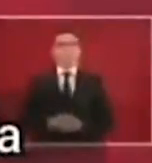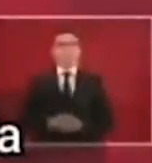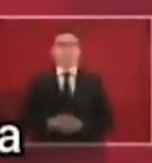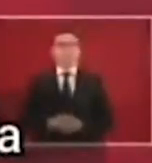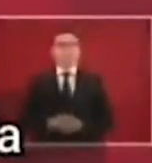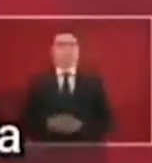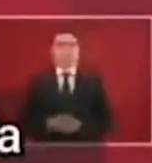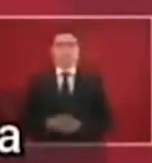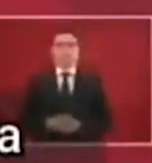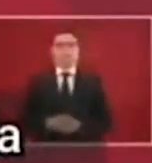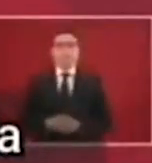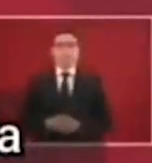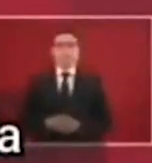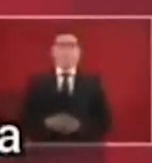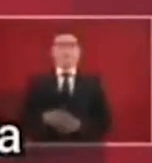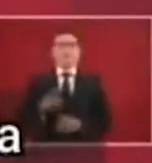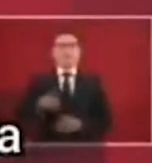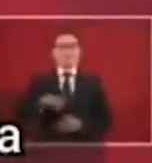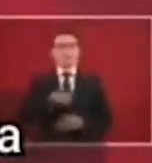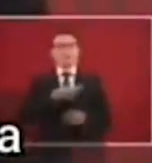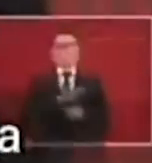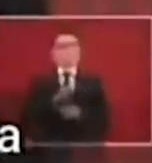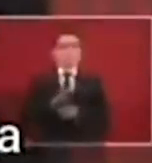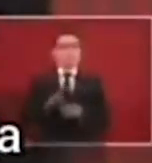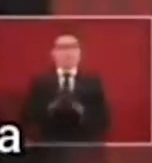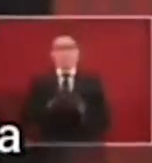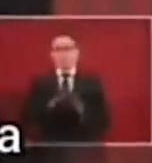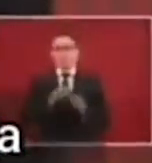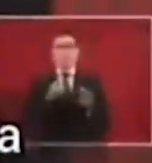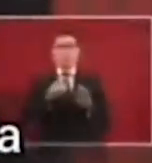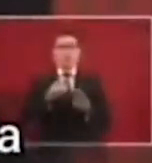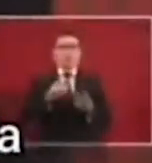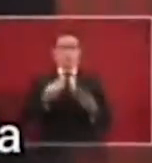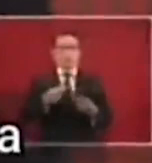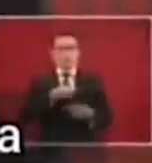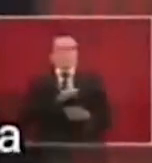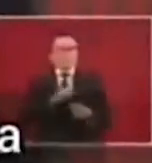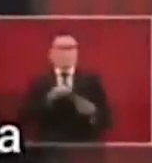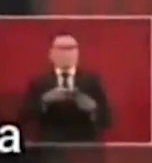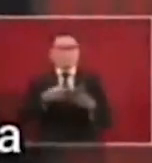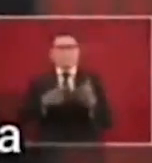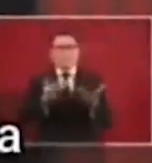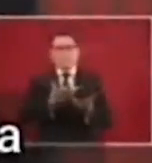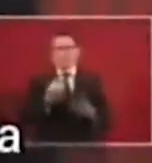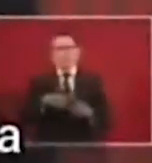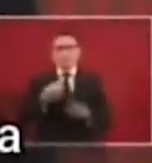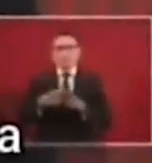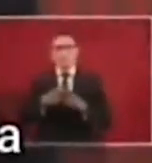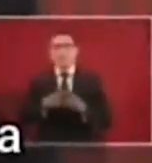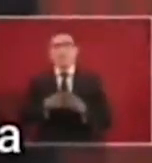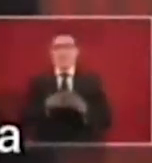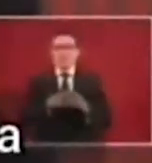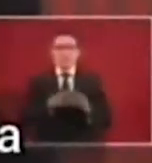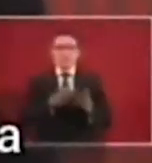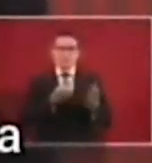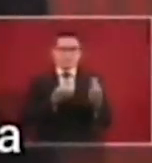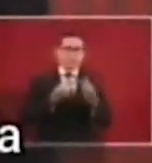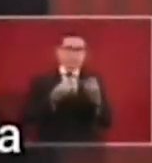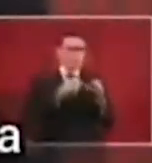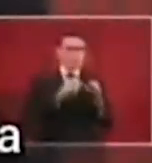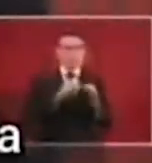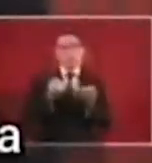como estamos pendientes de la incidencia delictiva y al mismo tiempo coronavirus